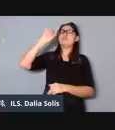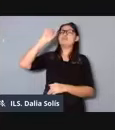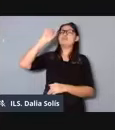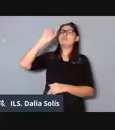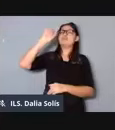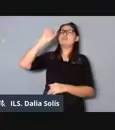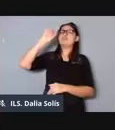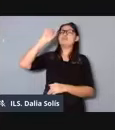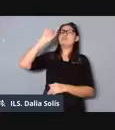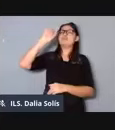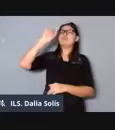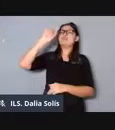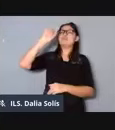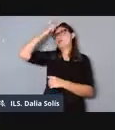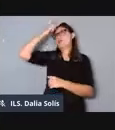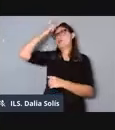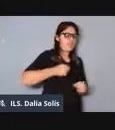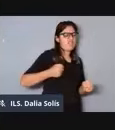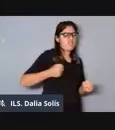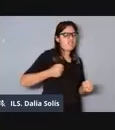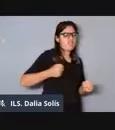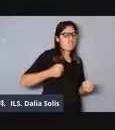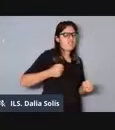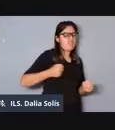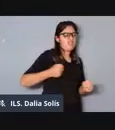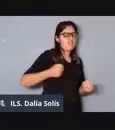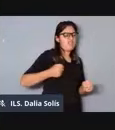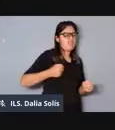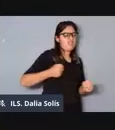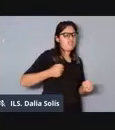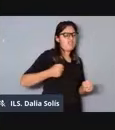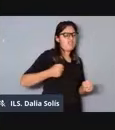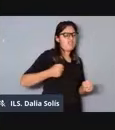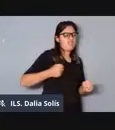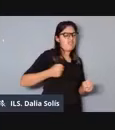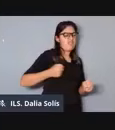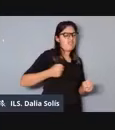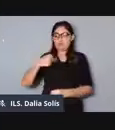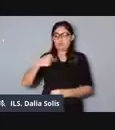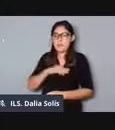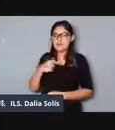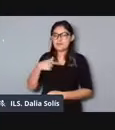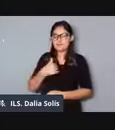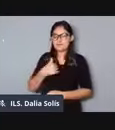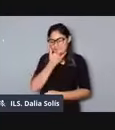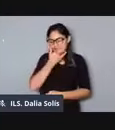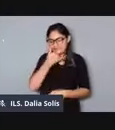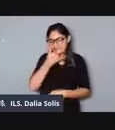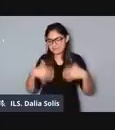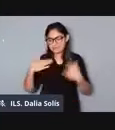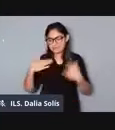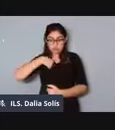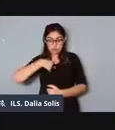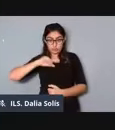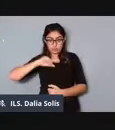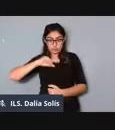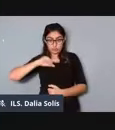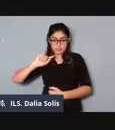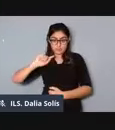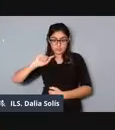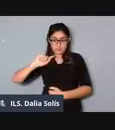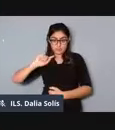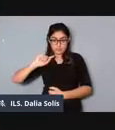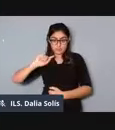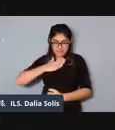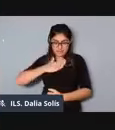otro tema también muy bonito, porque en realidad es que no es que uno se perdone a sí mismo como tal, que debería ser, pues, pero que no es un